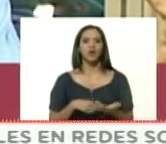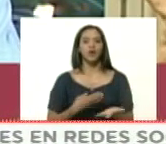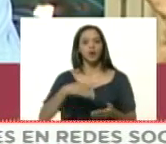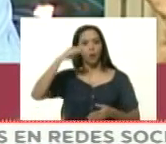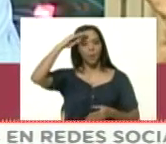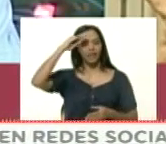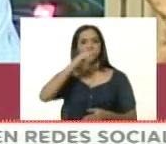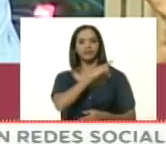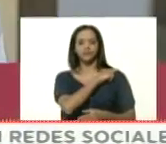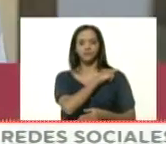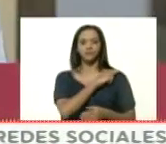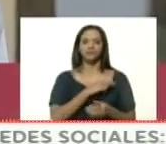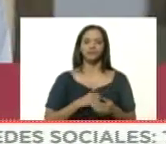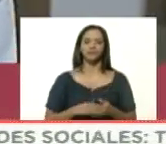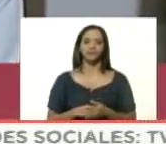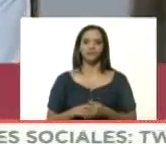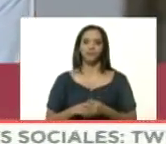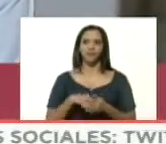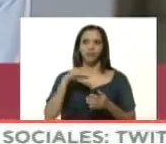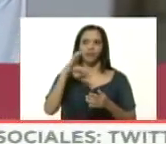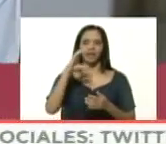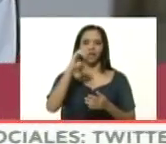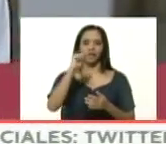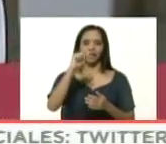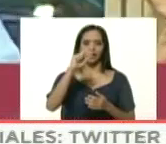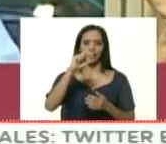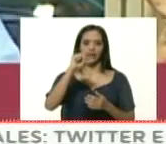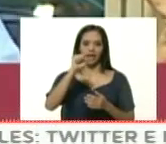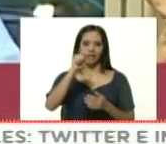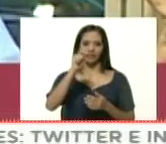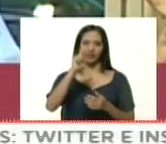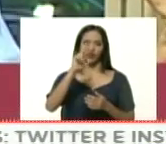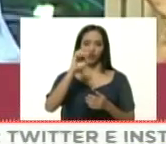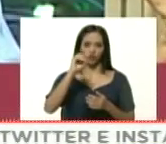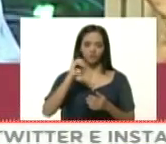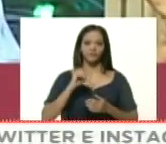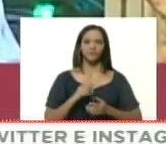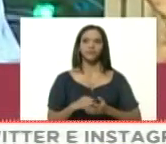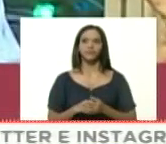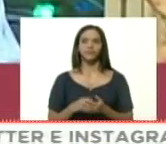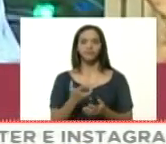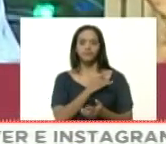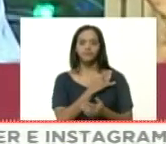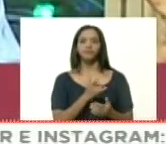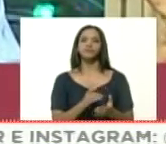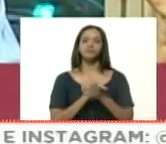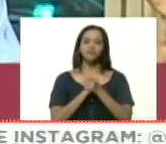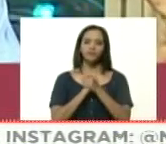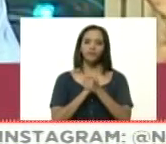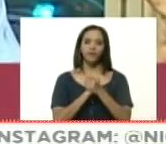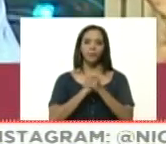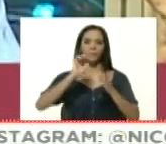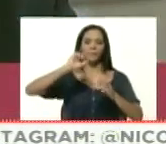coronel Castro Soteldo, querido compañero mayor general